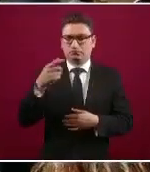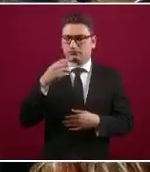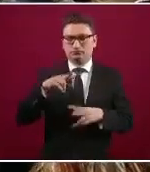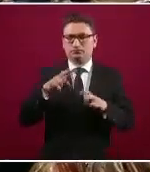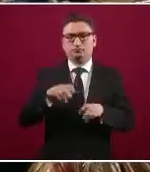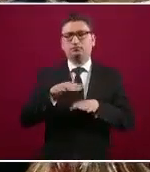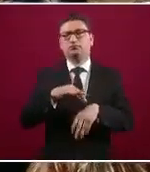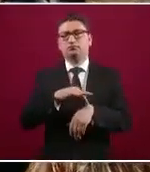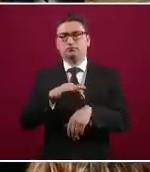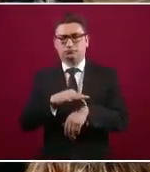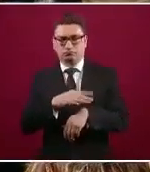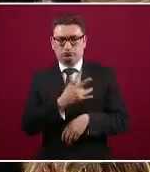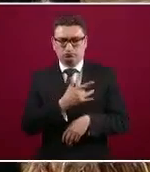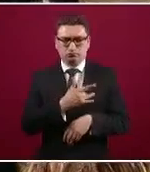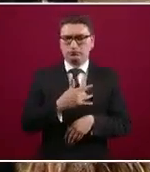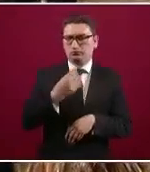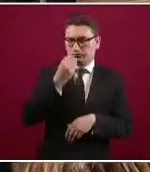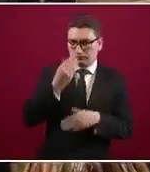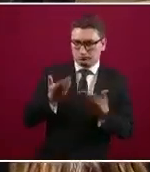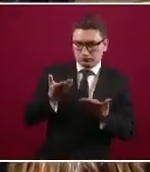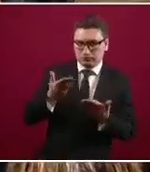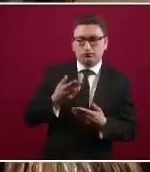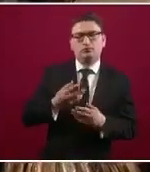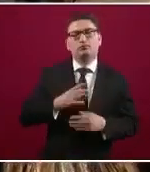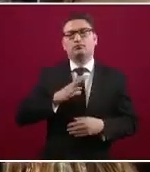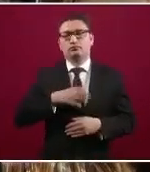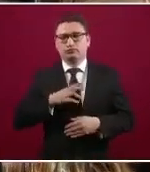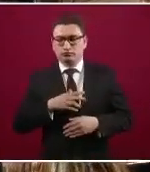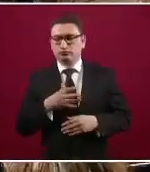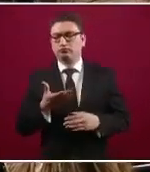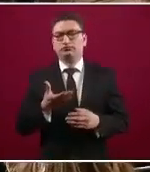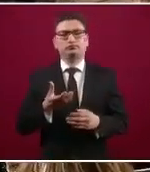cardiología, nutrición, cancerología,